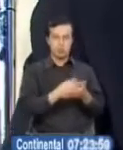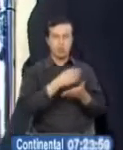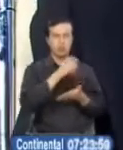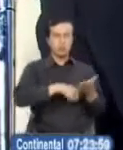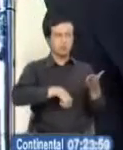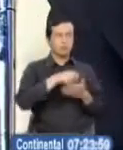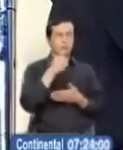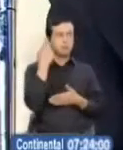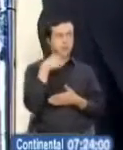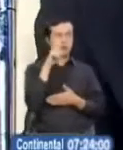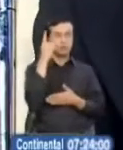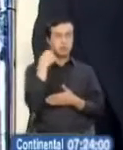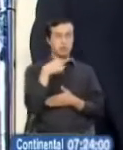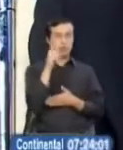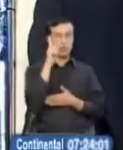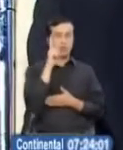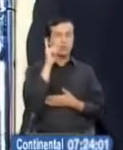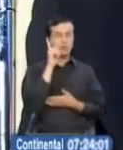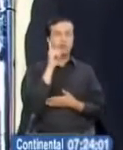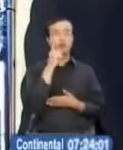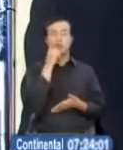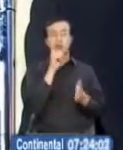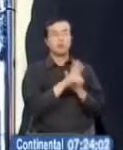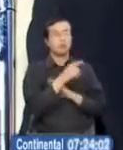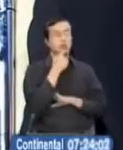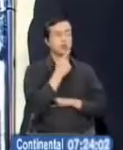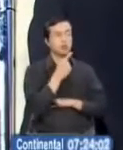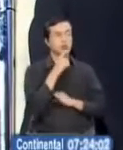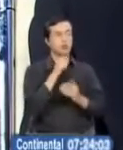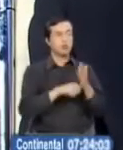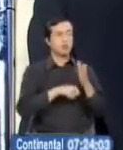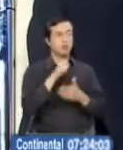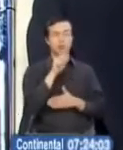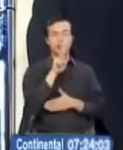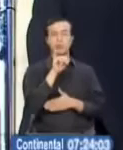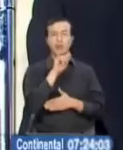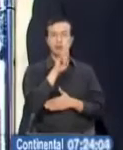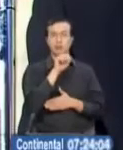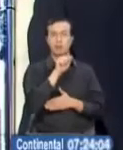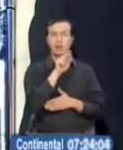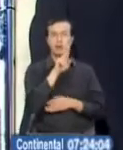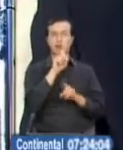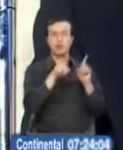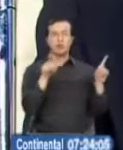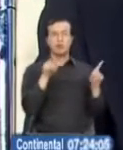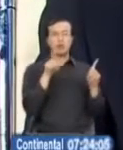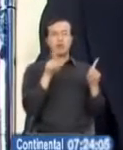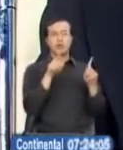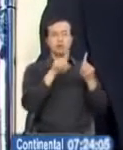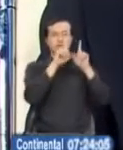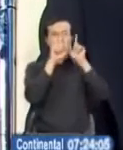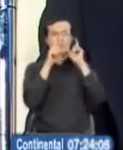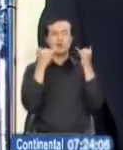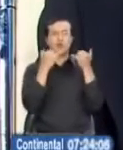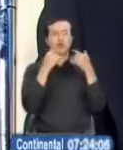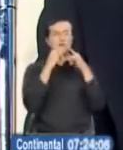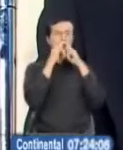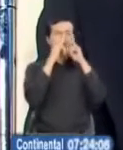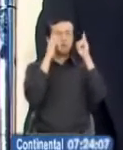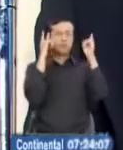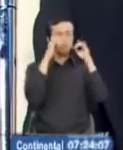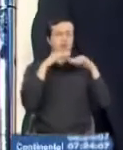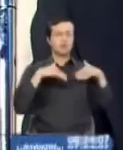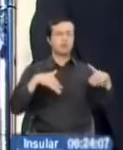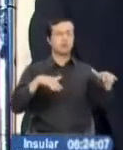de millonarios contratos, dice esta denuncia, como los que firmó Vivar y otras empresas, tenga hoy en su poder una mansión ubicada en la